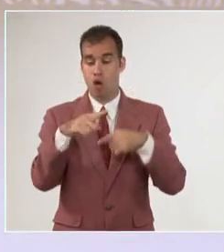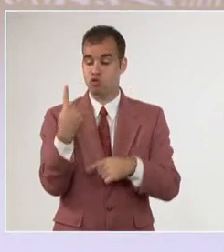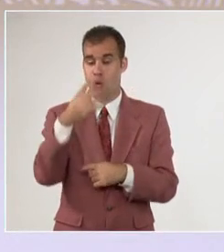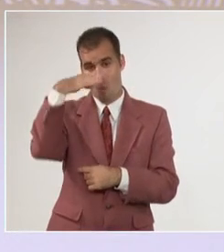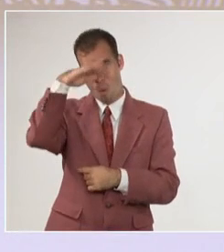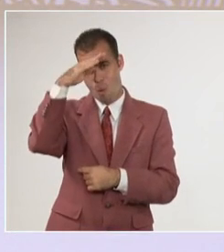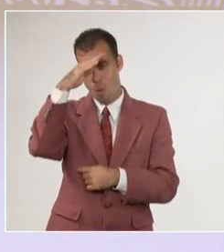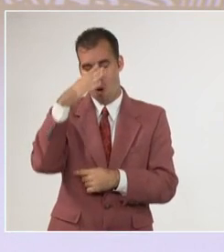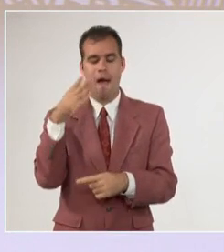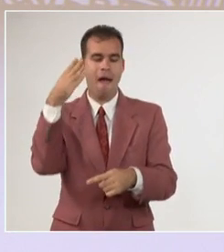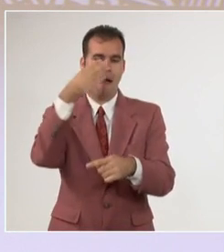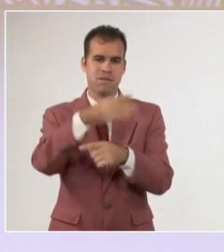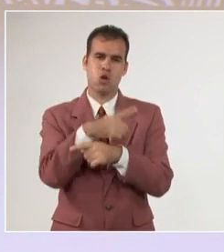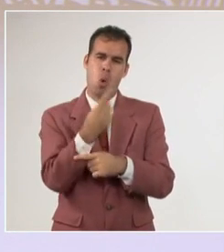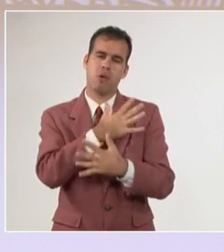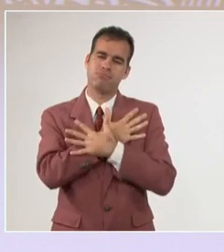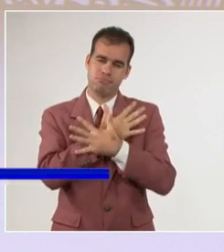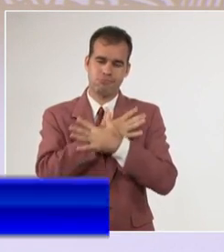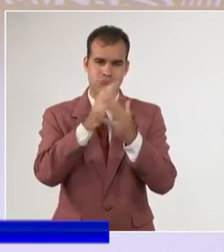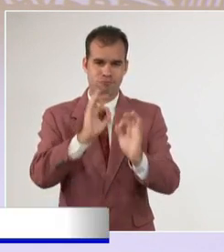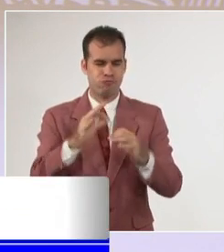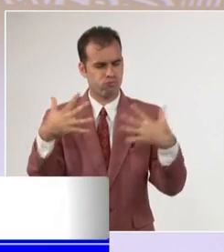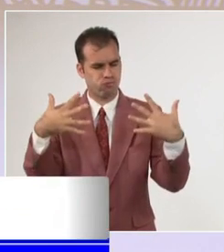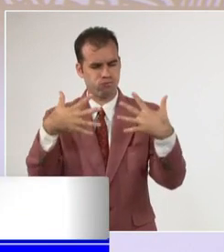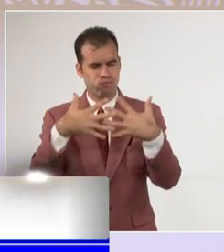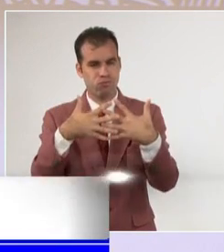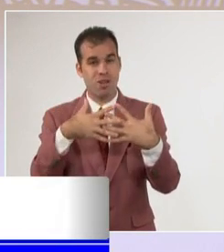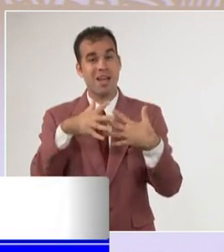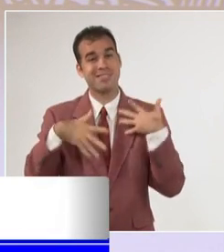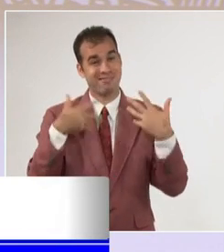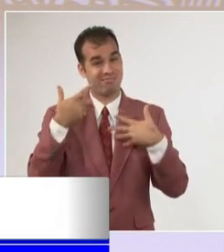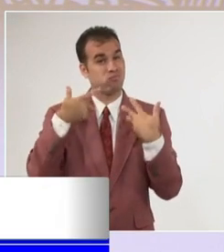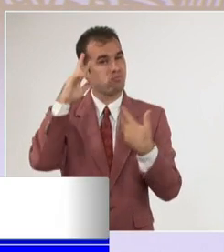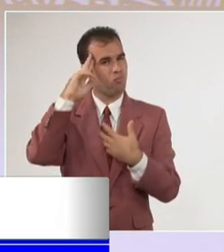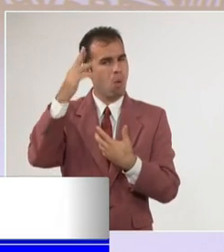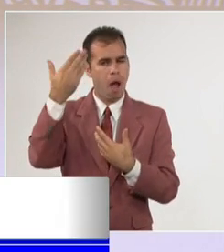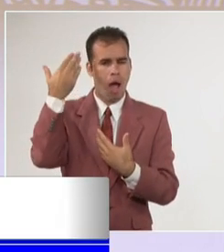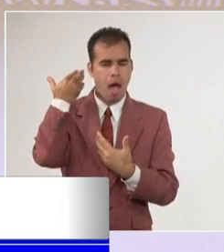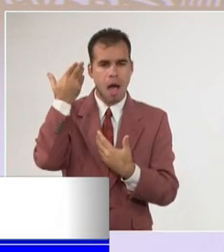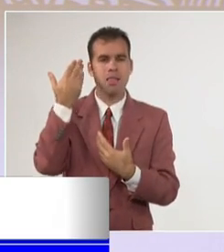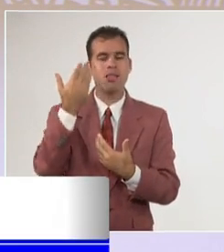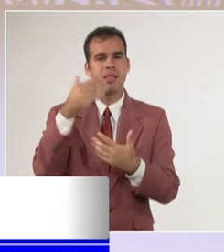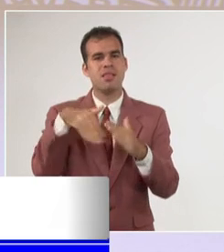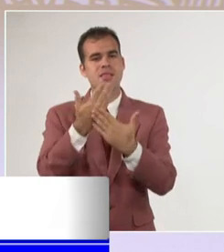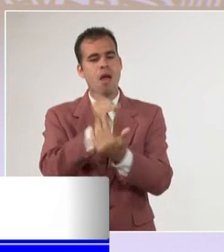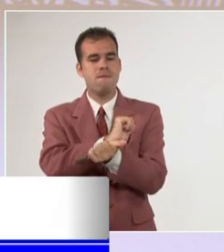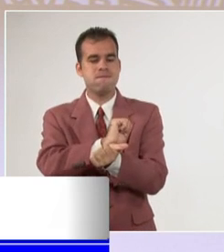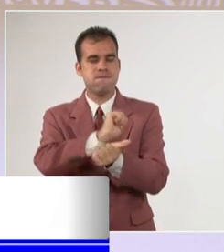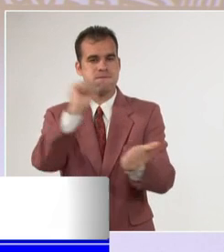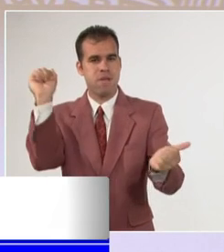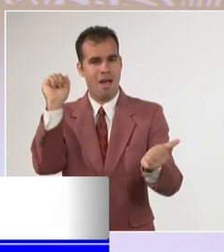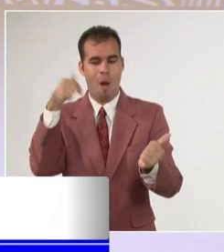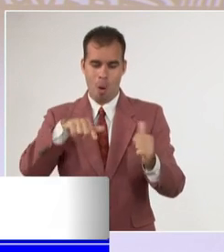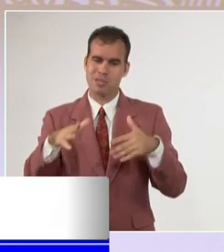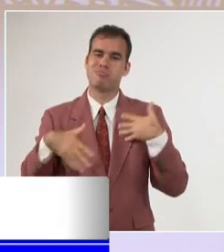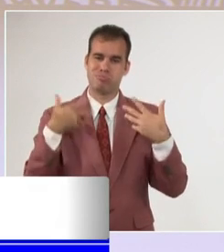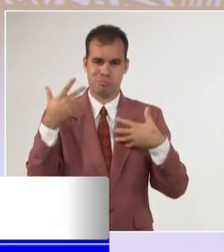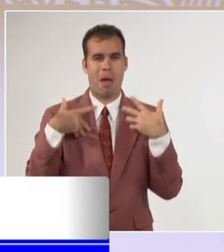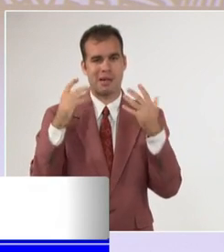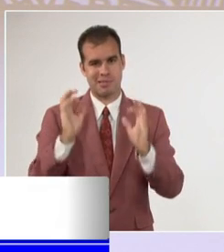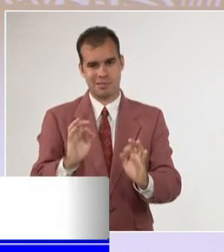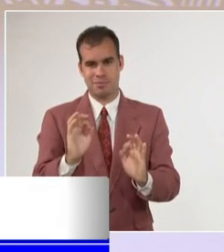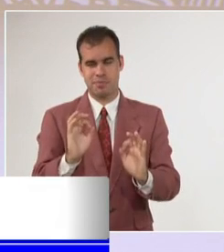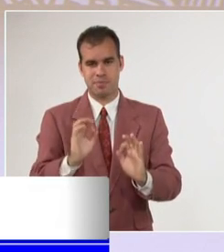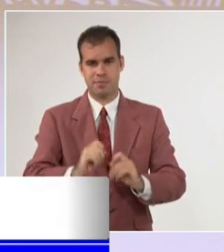Cuba a tus hermosas celebraciones patrias por aquel grito de dolores que tanto afán libertario despertó en